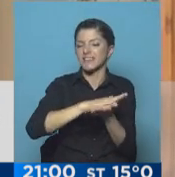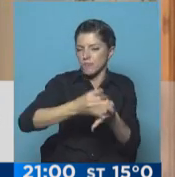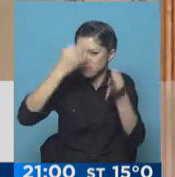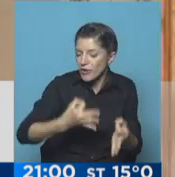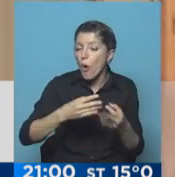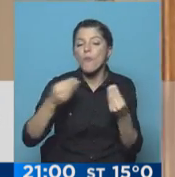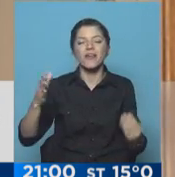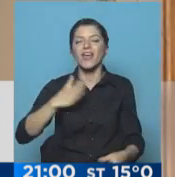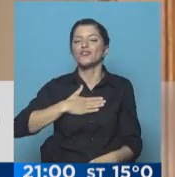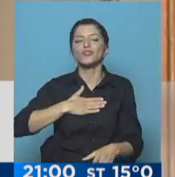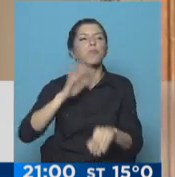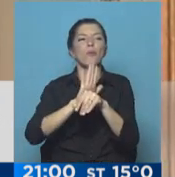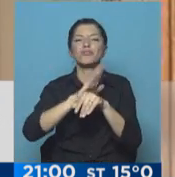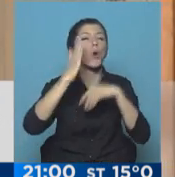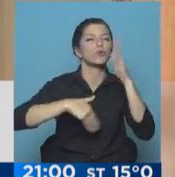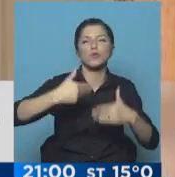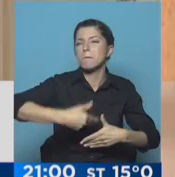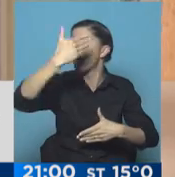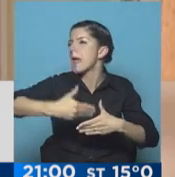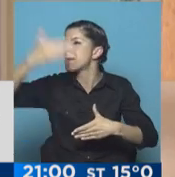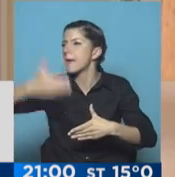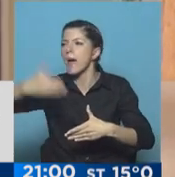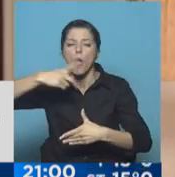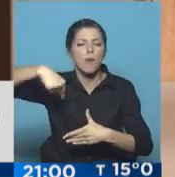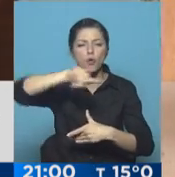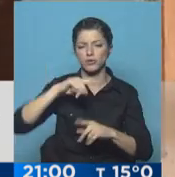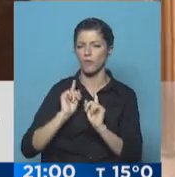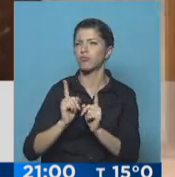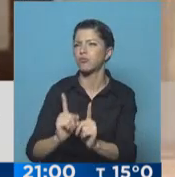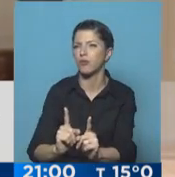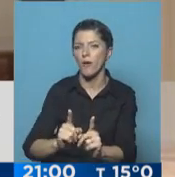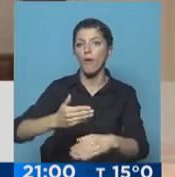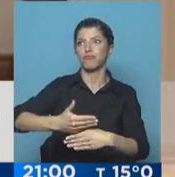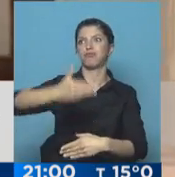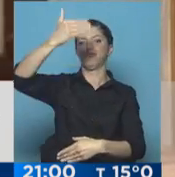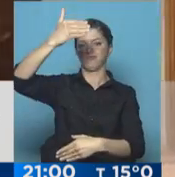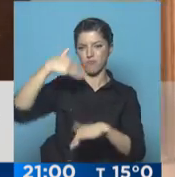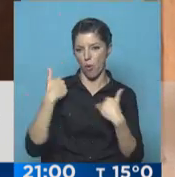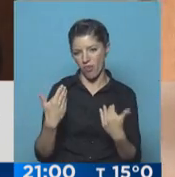paredes enteras de ladrillos para que sigan poniéndole más ladrillos arriba.